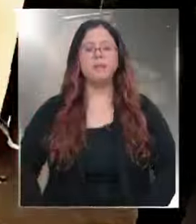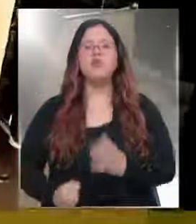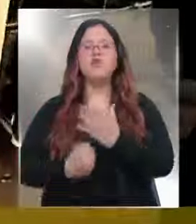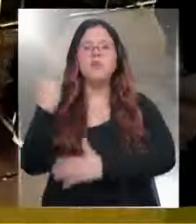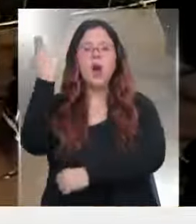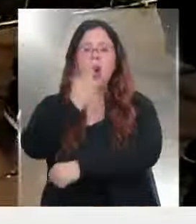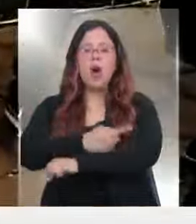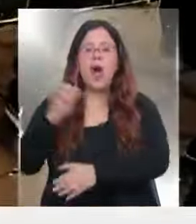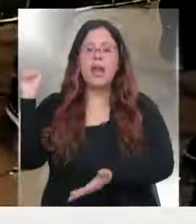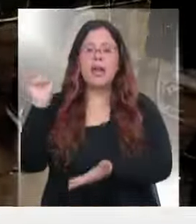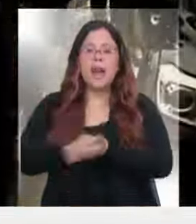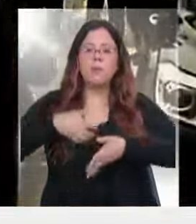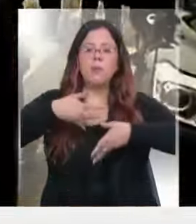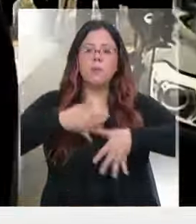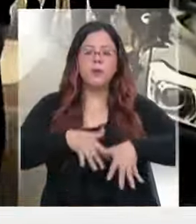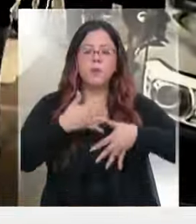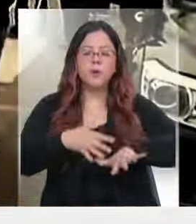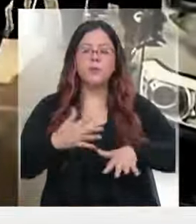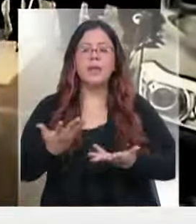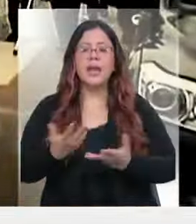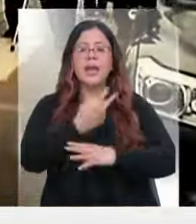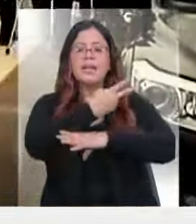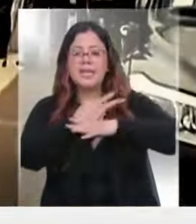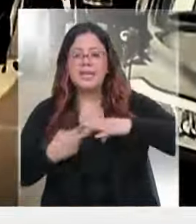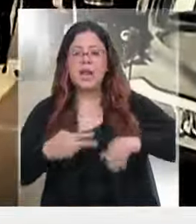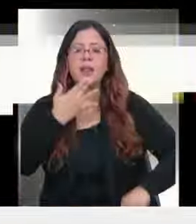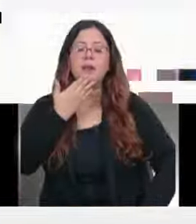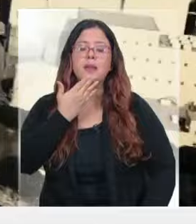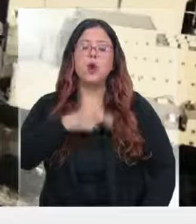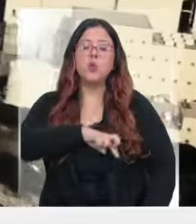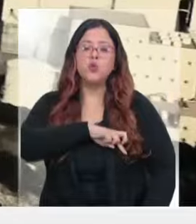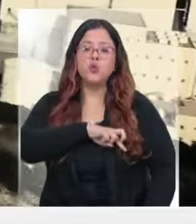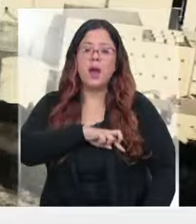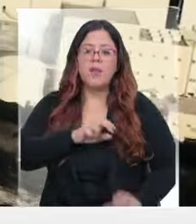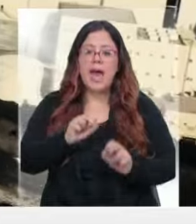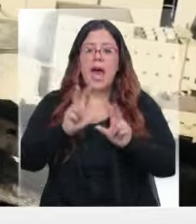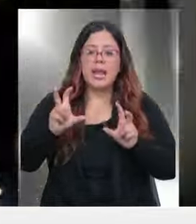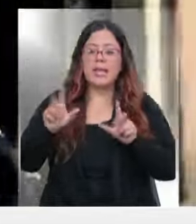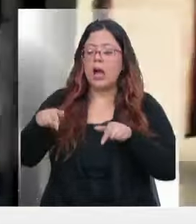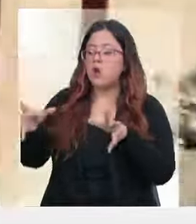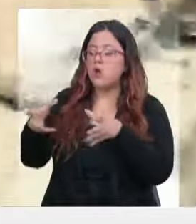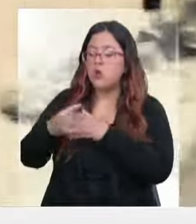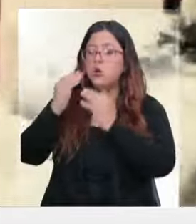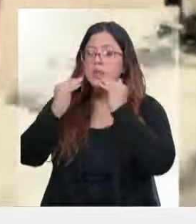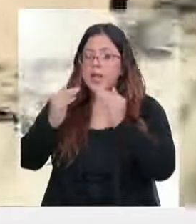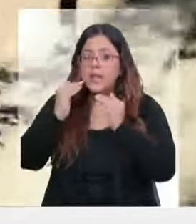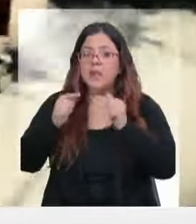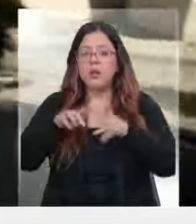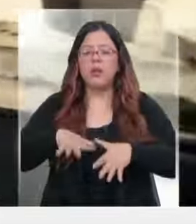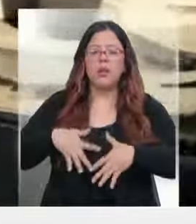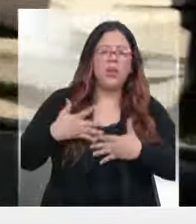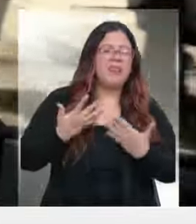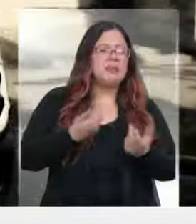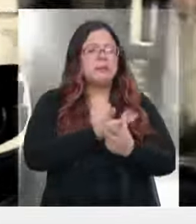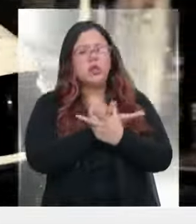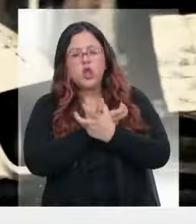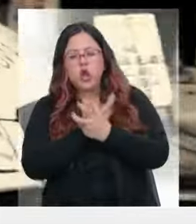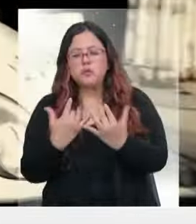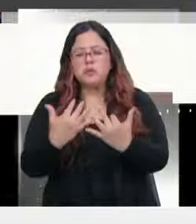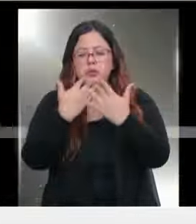jornada de manifestaciones. Quintero y Puchuncaví siguen alerta. Una vez más, un grupo de niños tuvieron síntomas de intoxicación